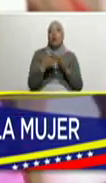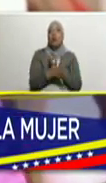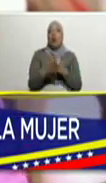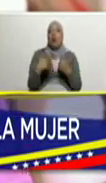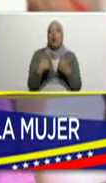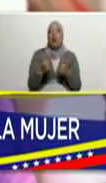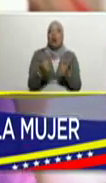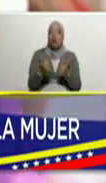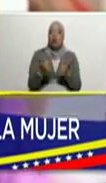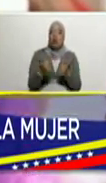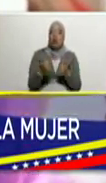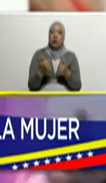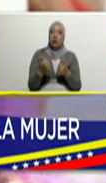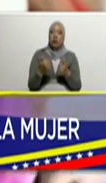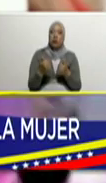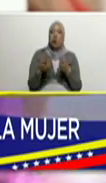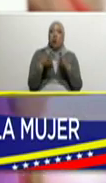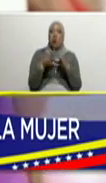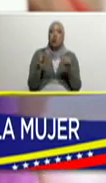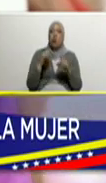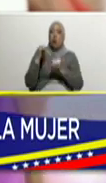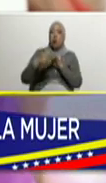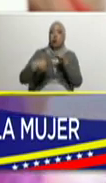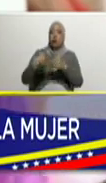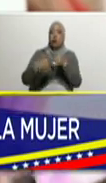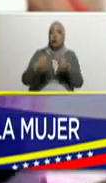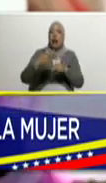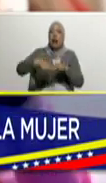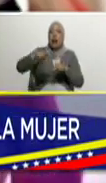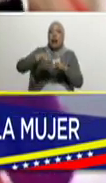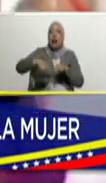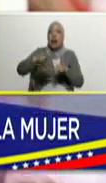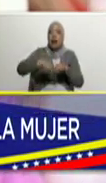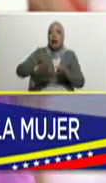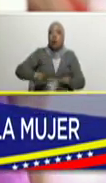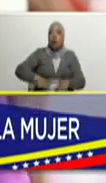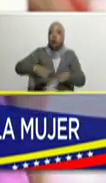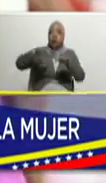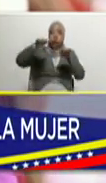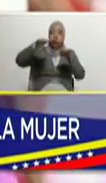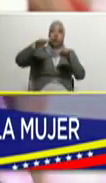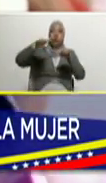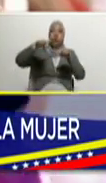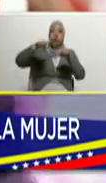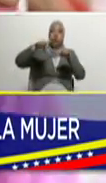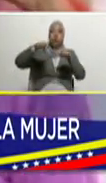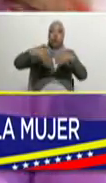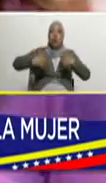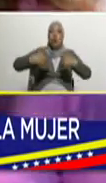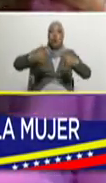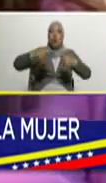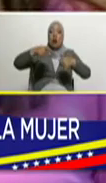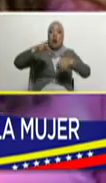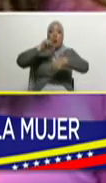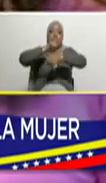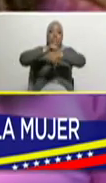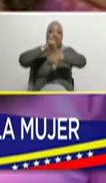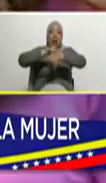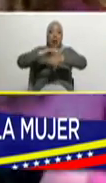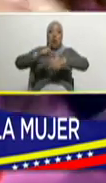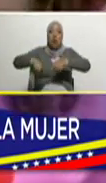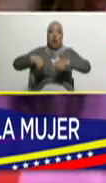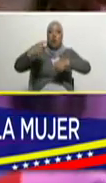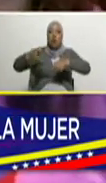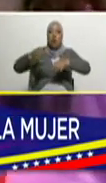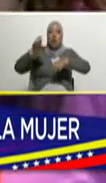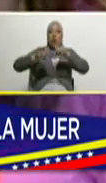salud, viene desde todas las etapas de la niñez. Desde que somos niñas, nos tiene que ver un pediatra, después